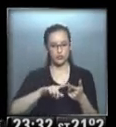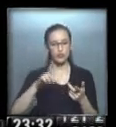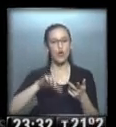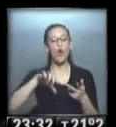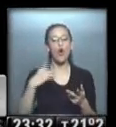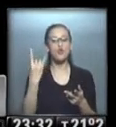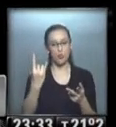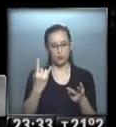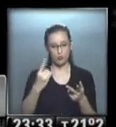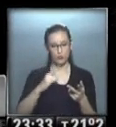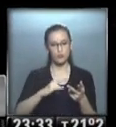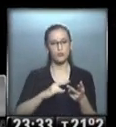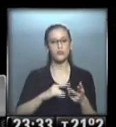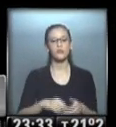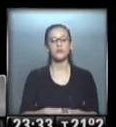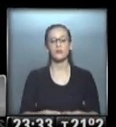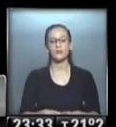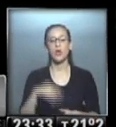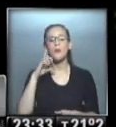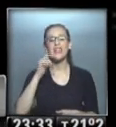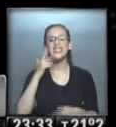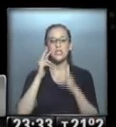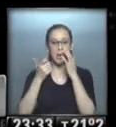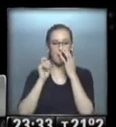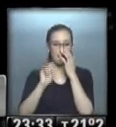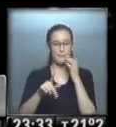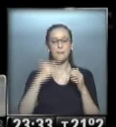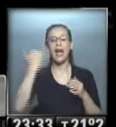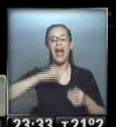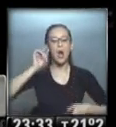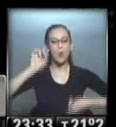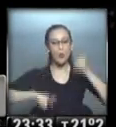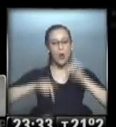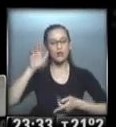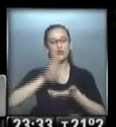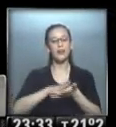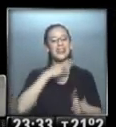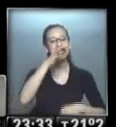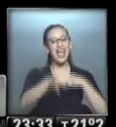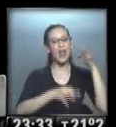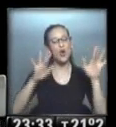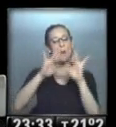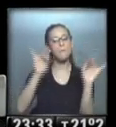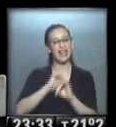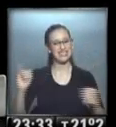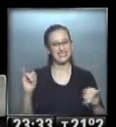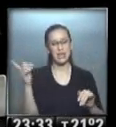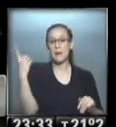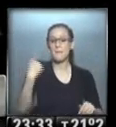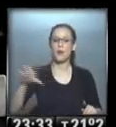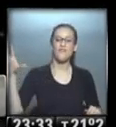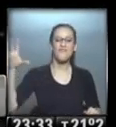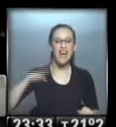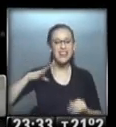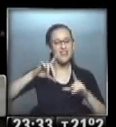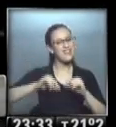para Siria, Lakhdar Brahimi, alcanzaron un acuerdo sobre el texto de la invitación para las conversaciones de paz de Ginebra, pero no lograron establecer